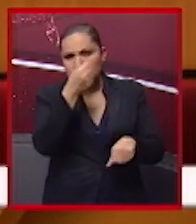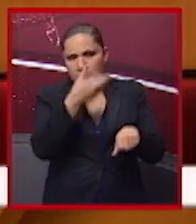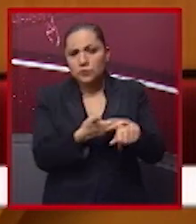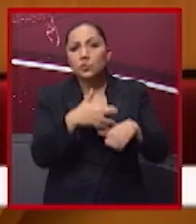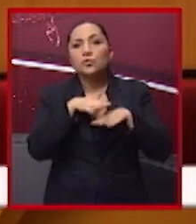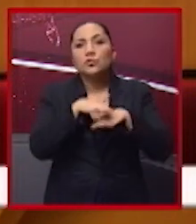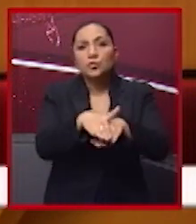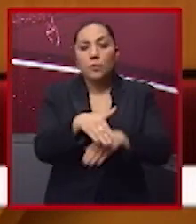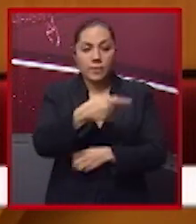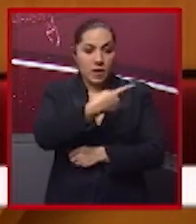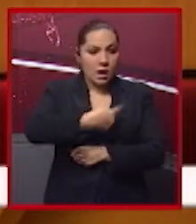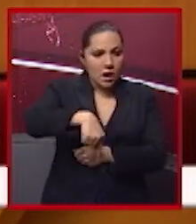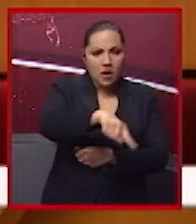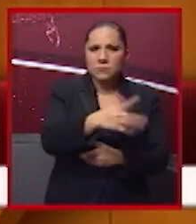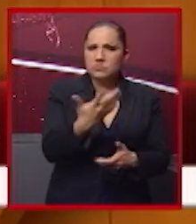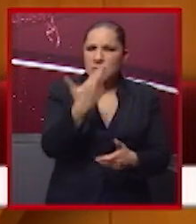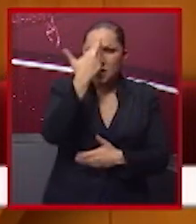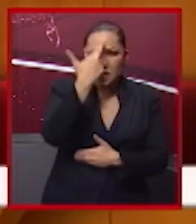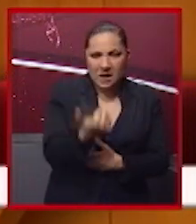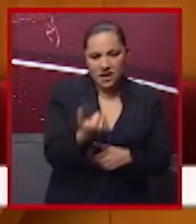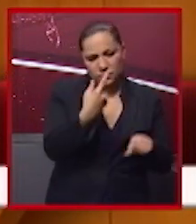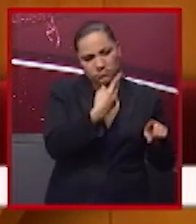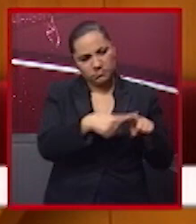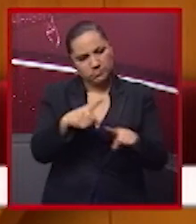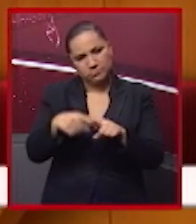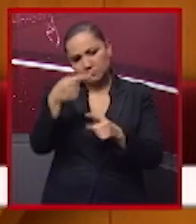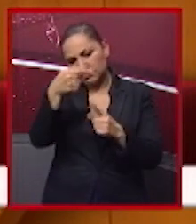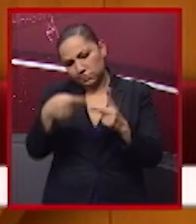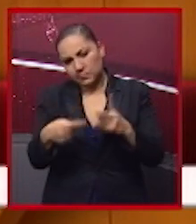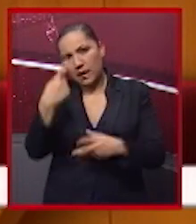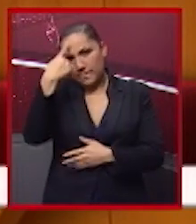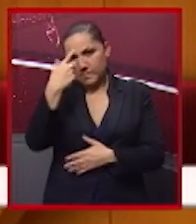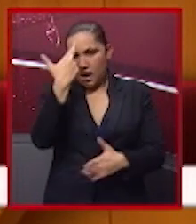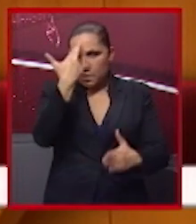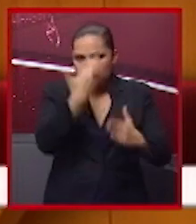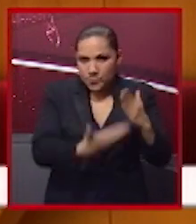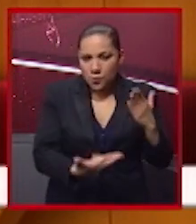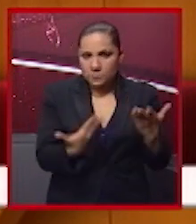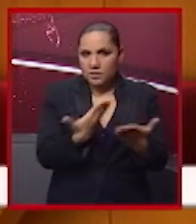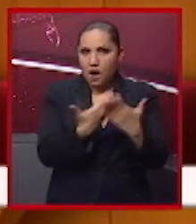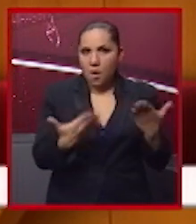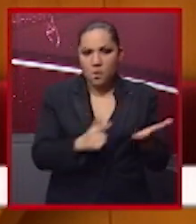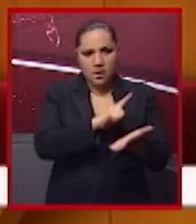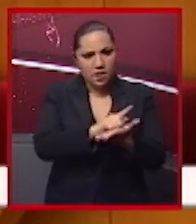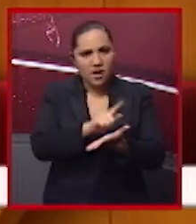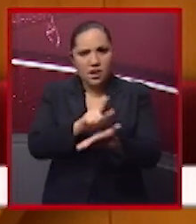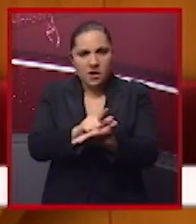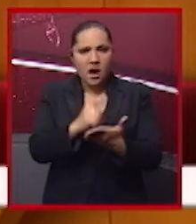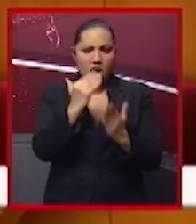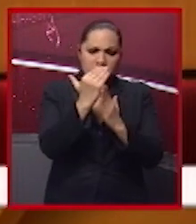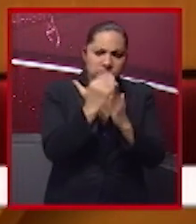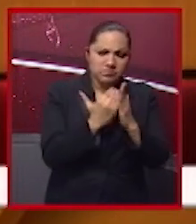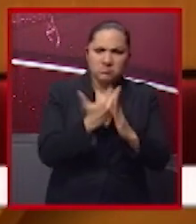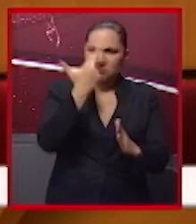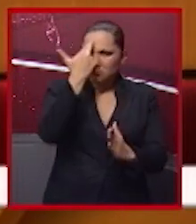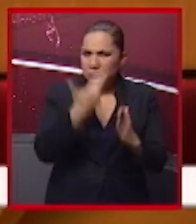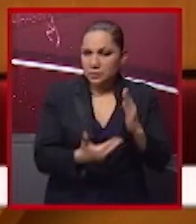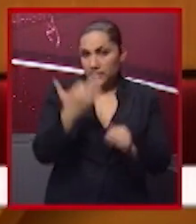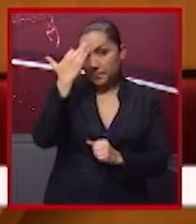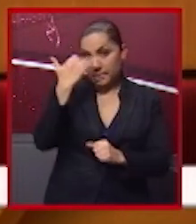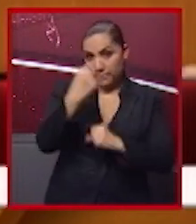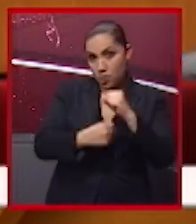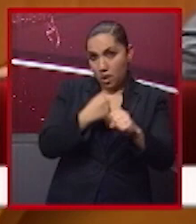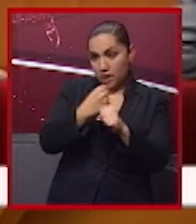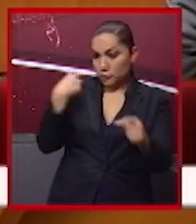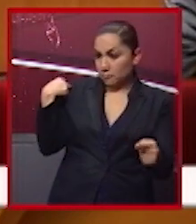violencia para erradicar todas las causas que propician la ola delictiva que enfrenta el país desde hace varios años, e hizo